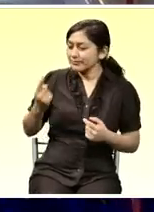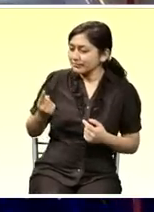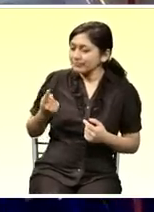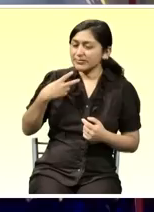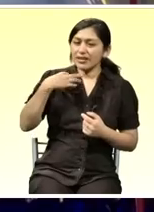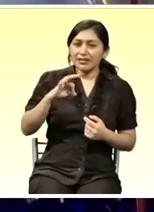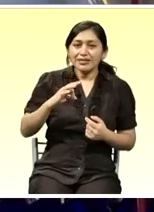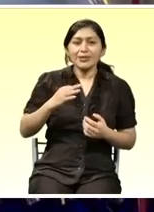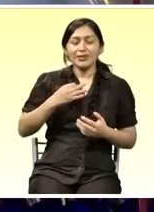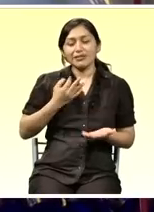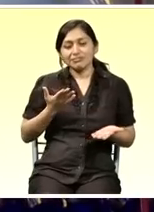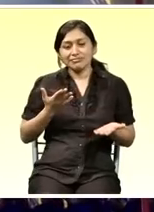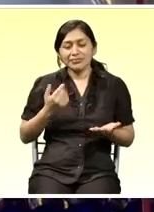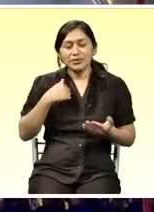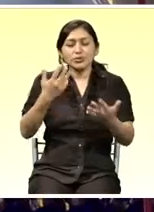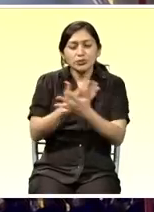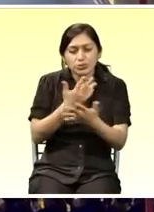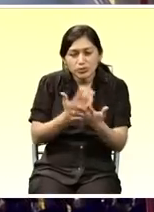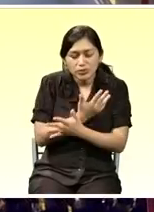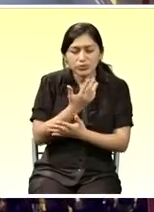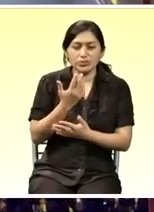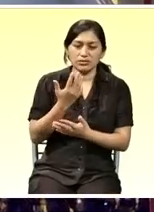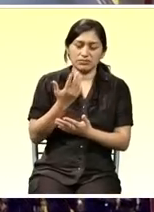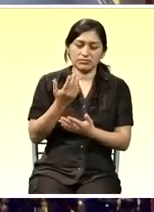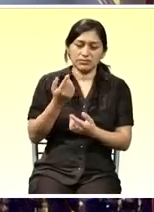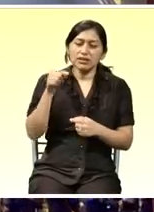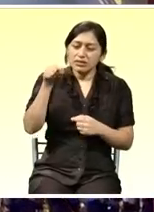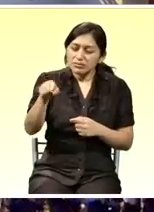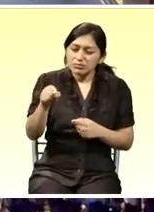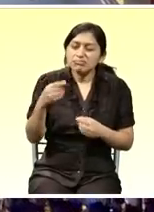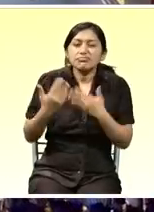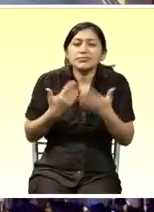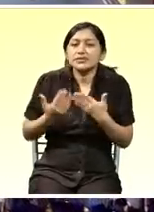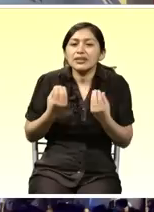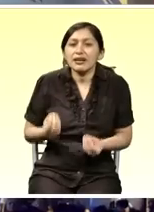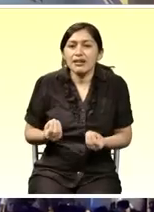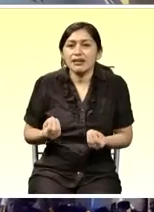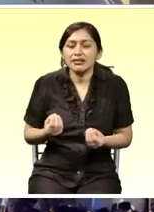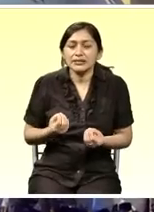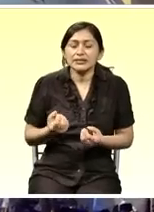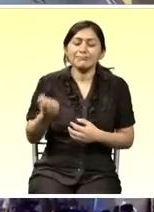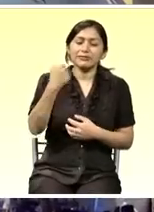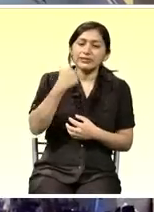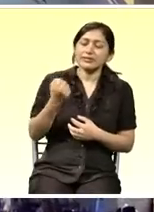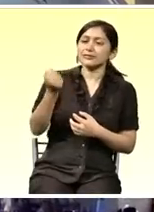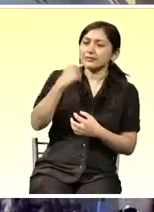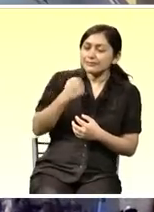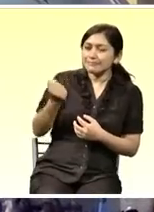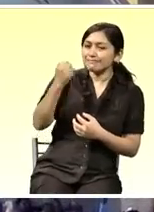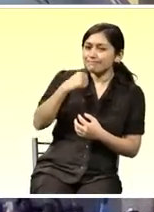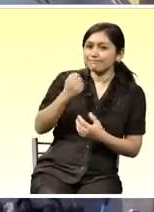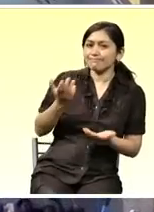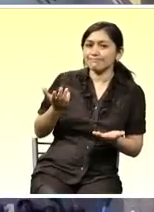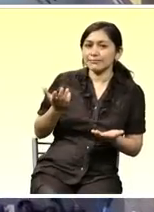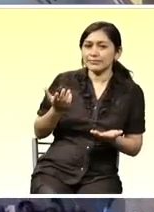cuánto sufro por tu amor, y tú, ¿qué es lo que haces por mí si no solo ofenderme?